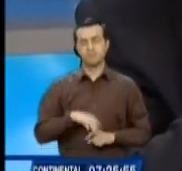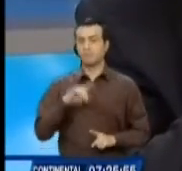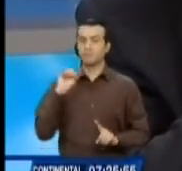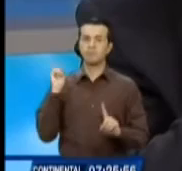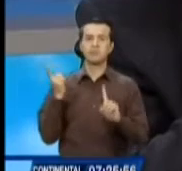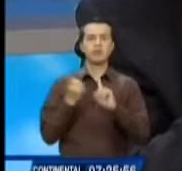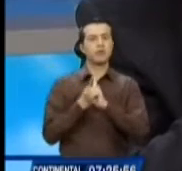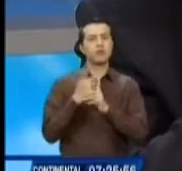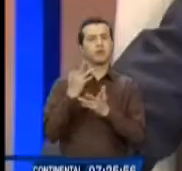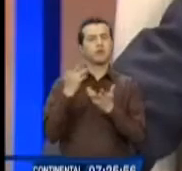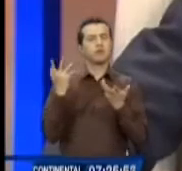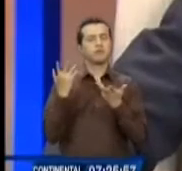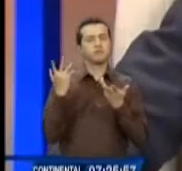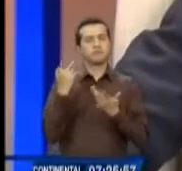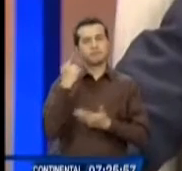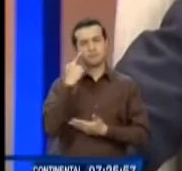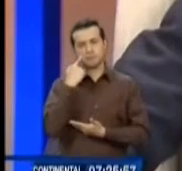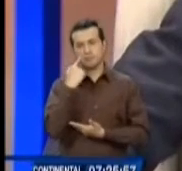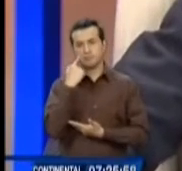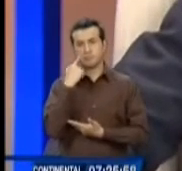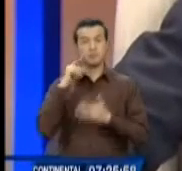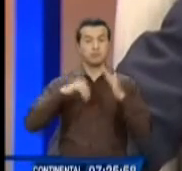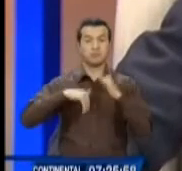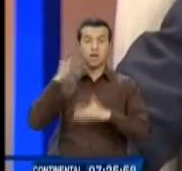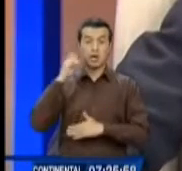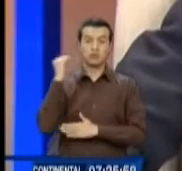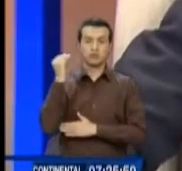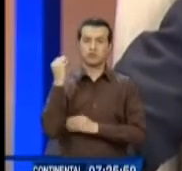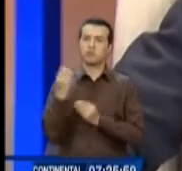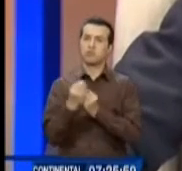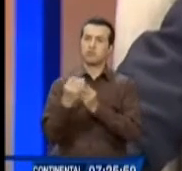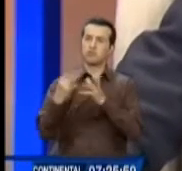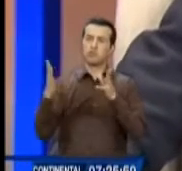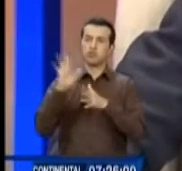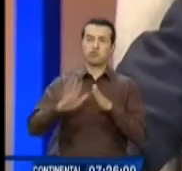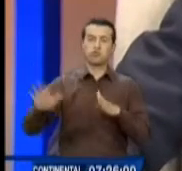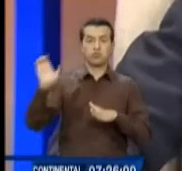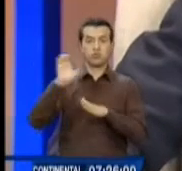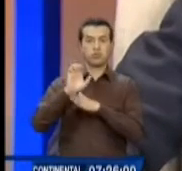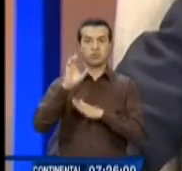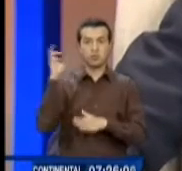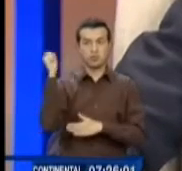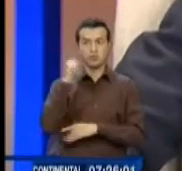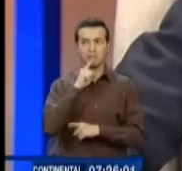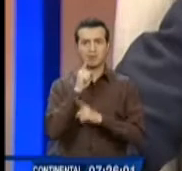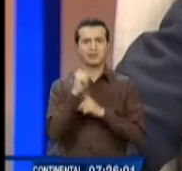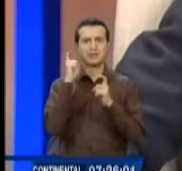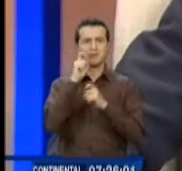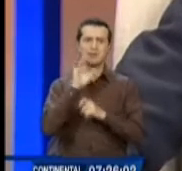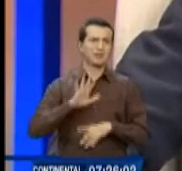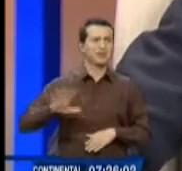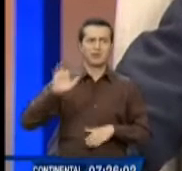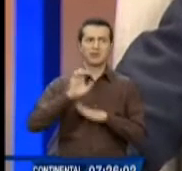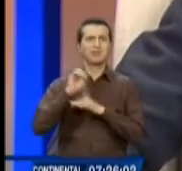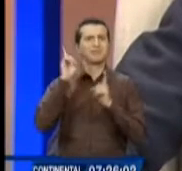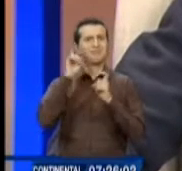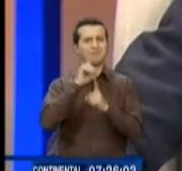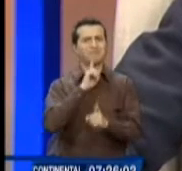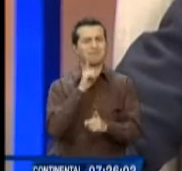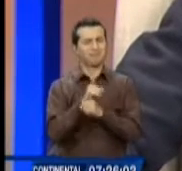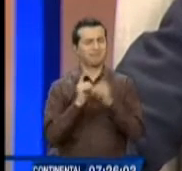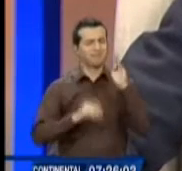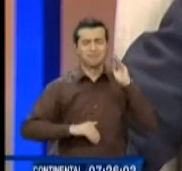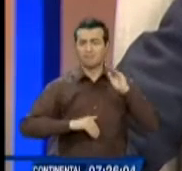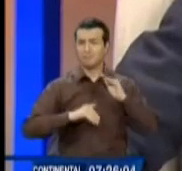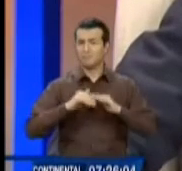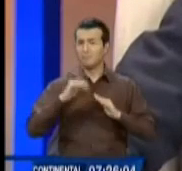era... tratar de alcanzar a la mayor cantidad de jóvenes en el país. Nos dimos cuenta que es bastante difícil, sobre todo